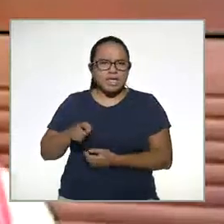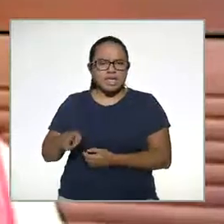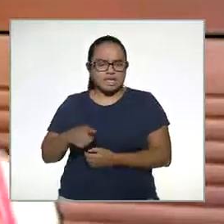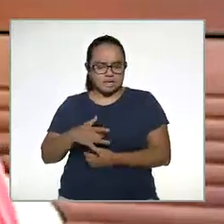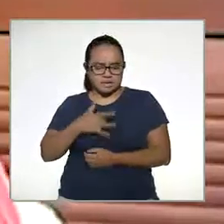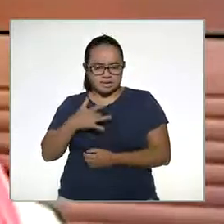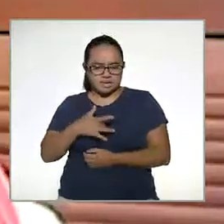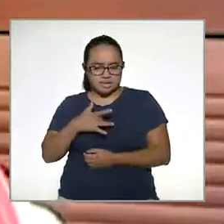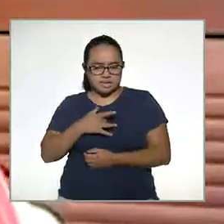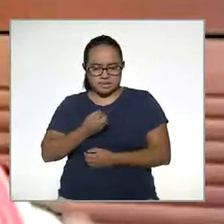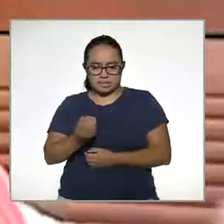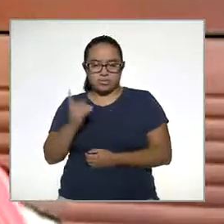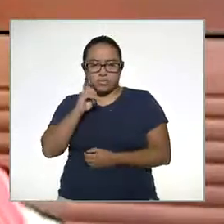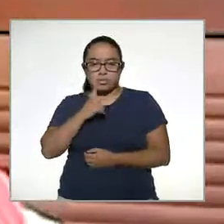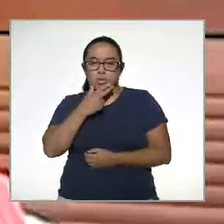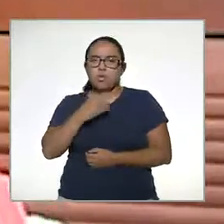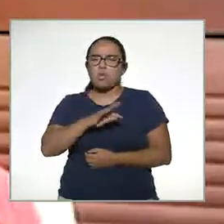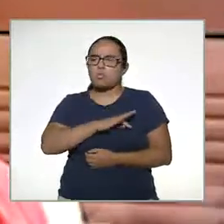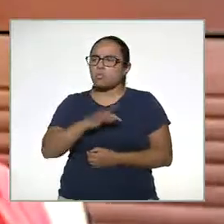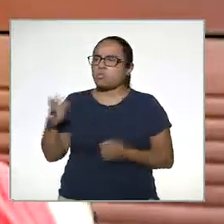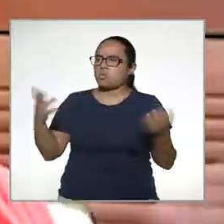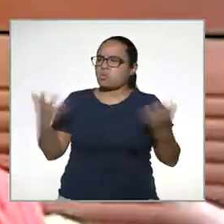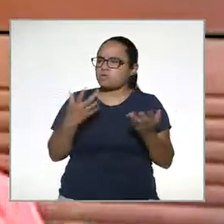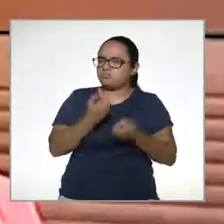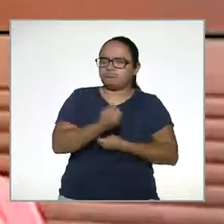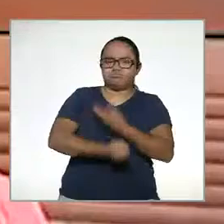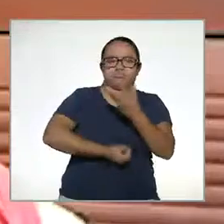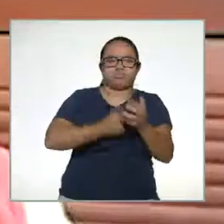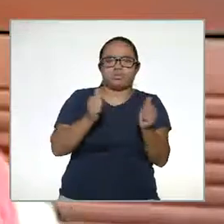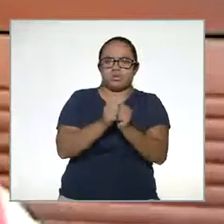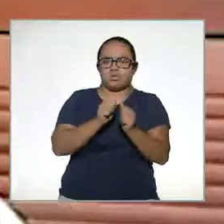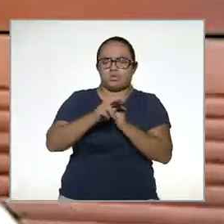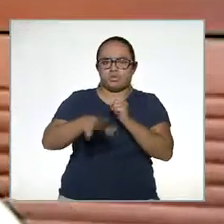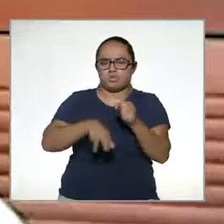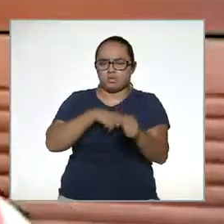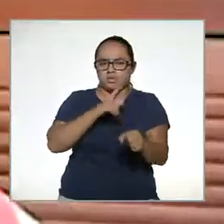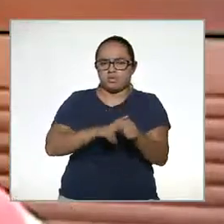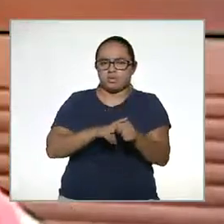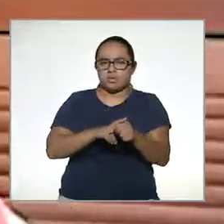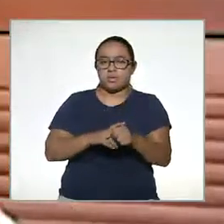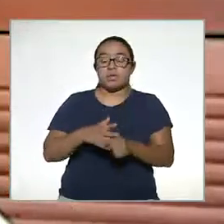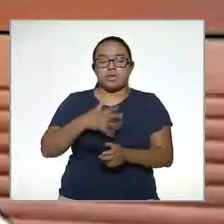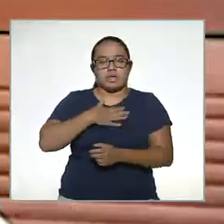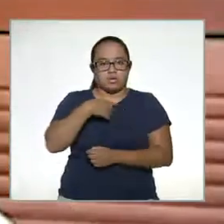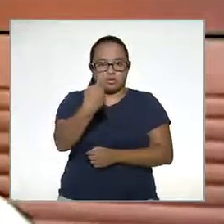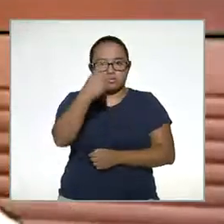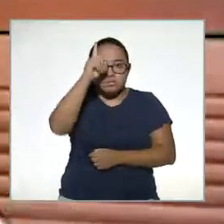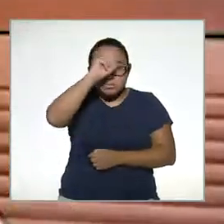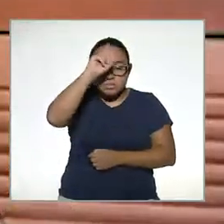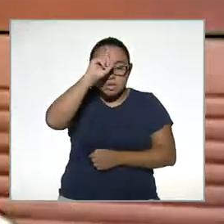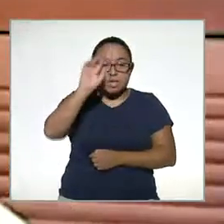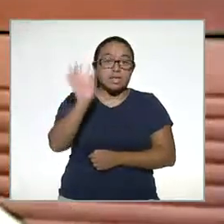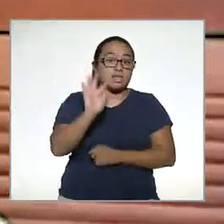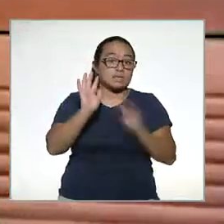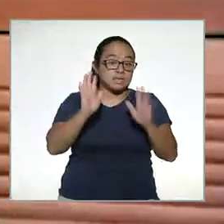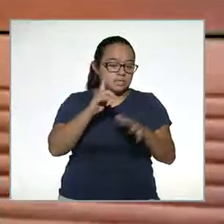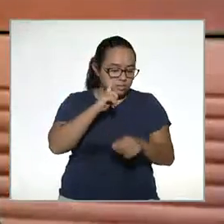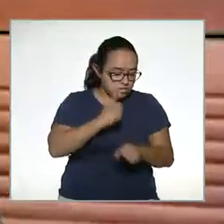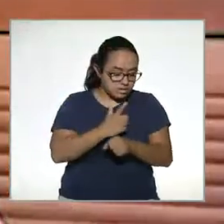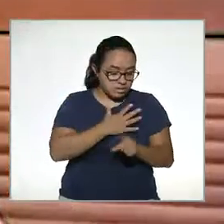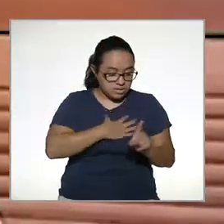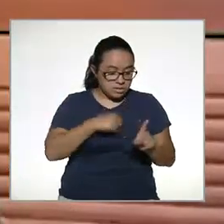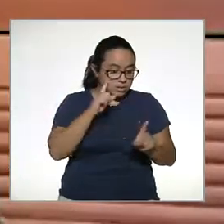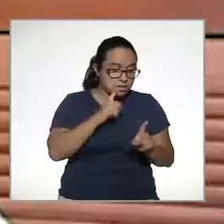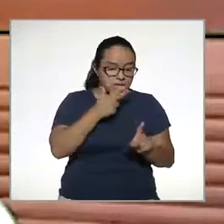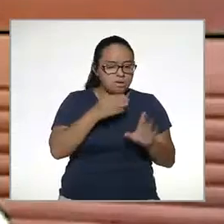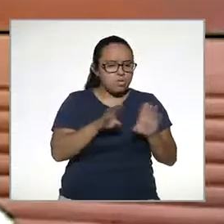que y ellas sientan que se pueden desenvolver de manera natural y yo te sugeriría, tal vez, si tú ya identificaste que tu hija o